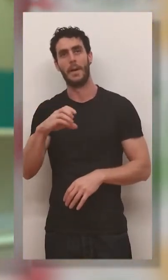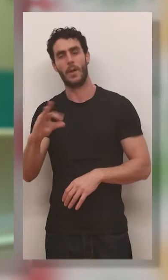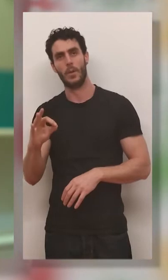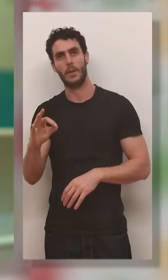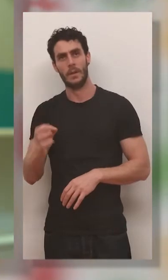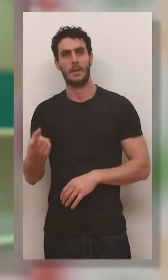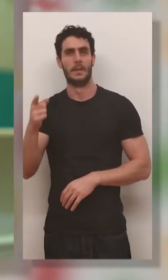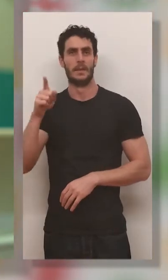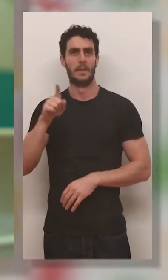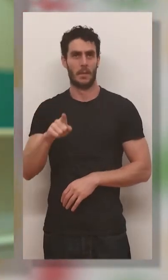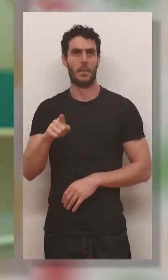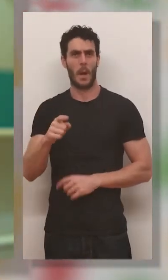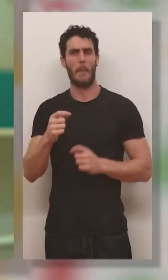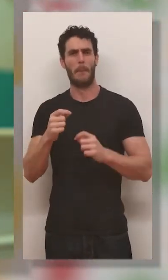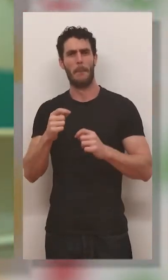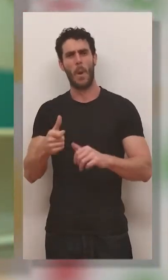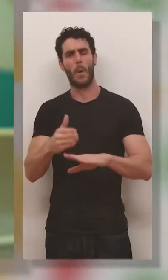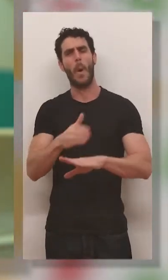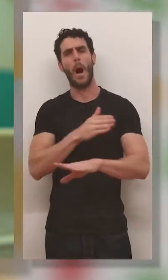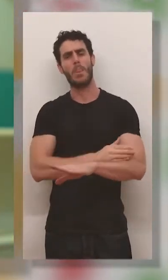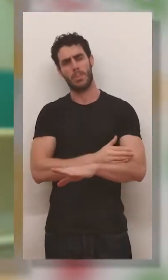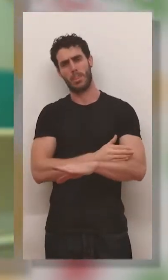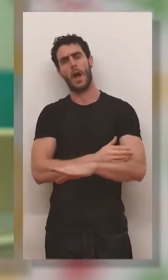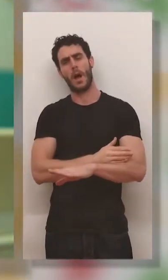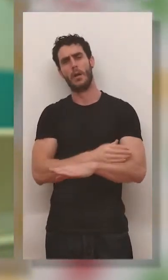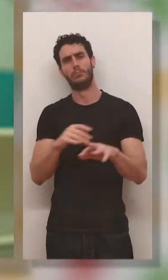un poco que la tocamos antes,